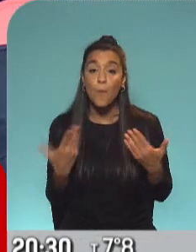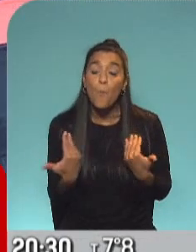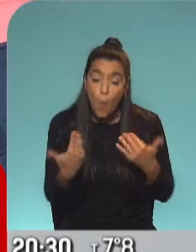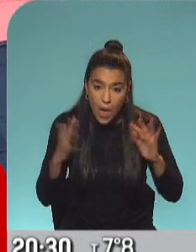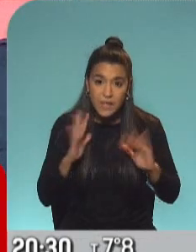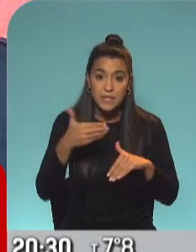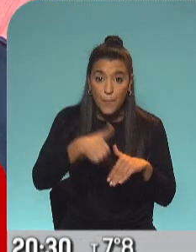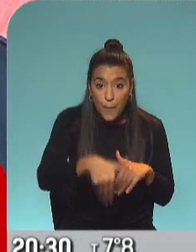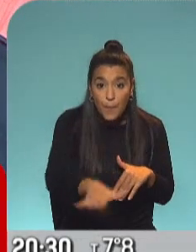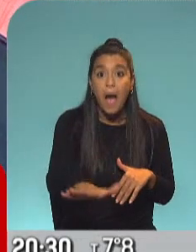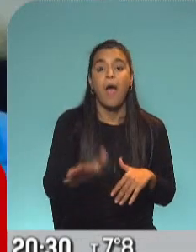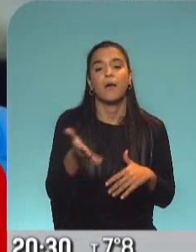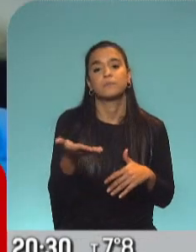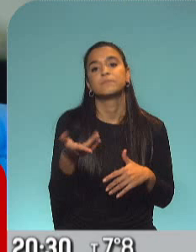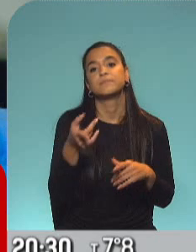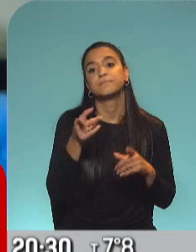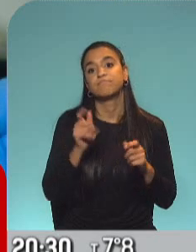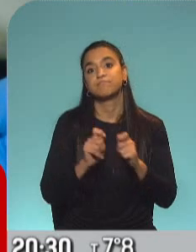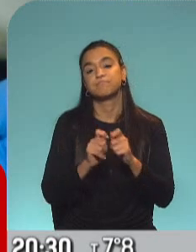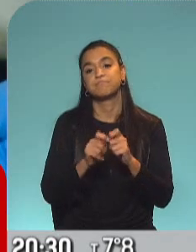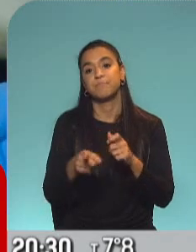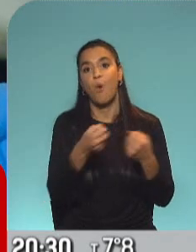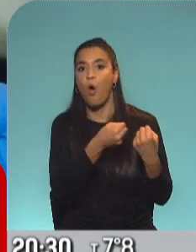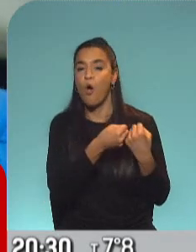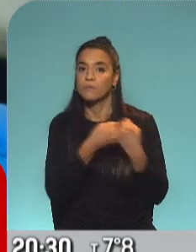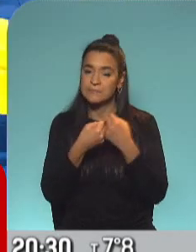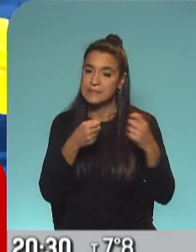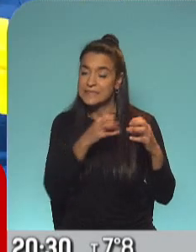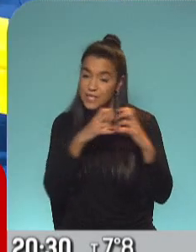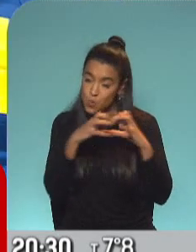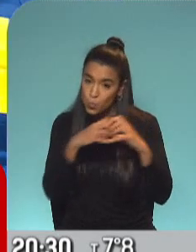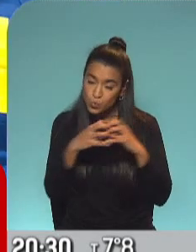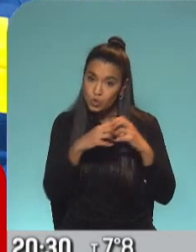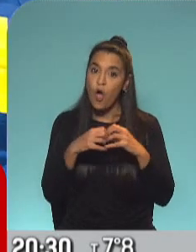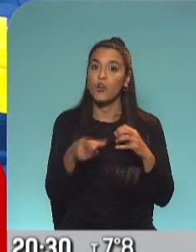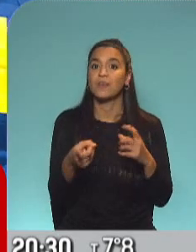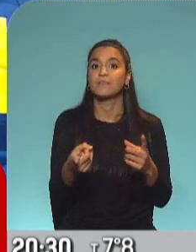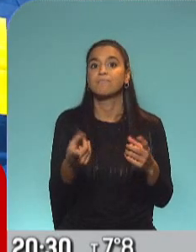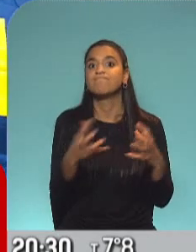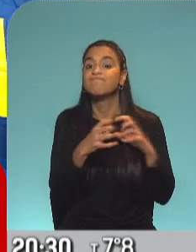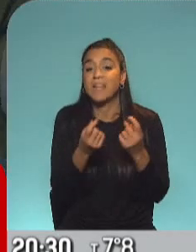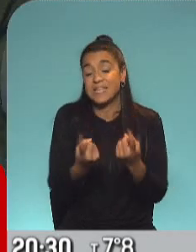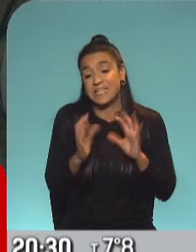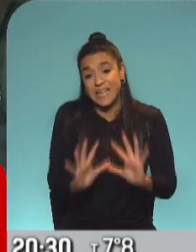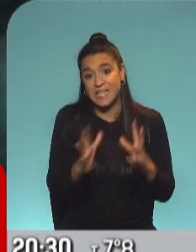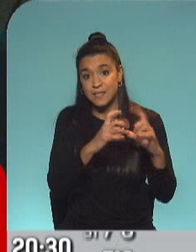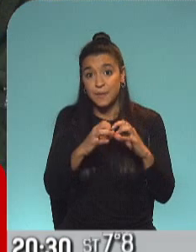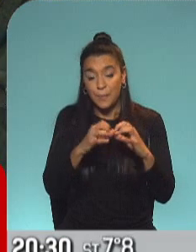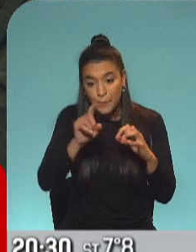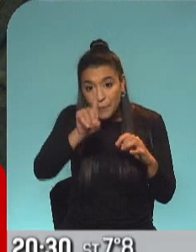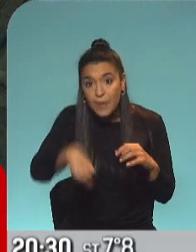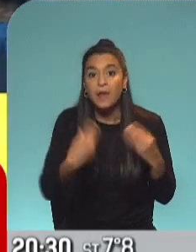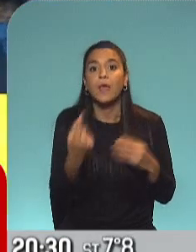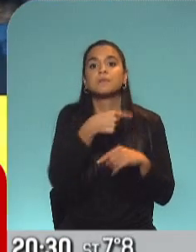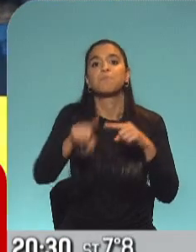probable que en los próximos días se incremente un poco más esta discusión, si querés, o esta necesidad de debate, que es lo que va a desencadenar la